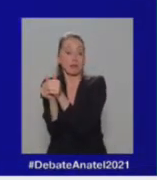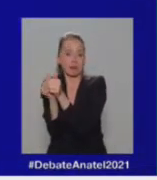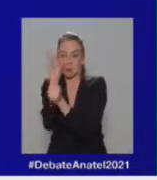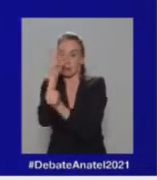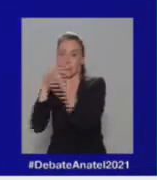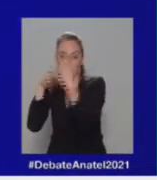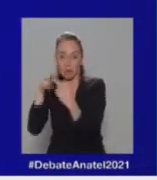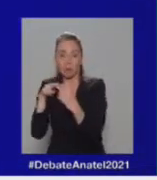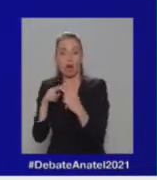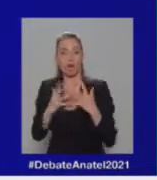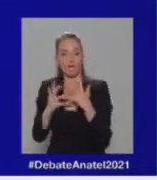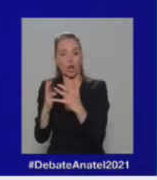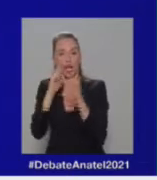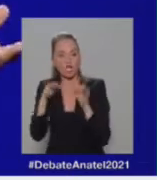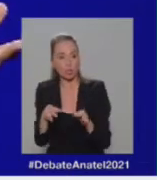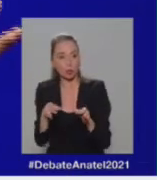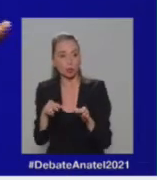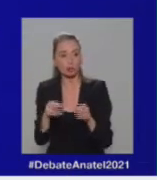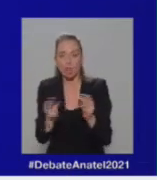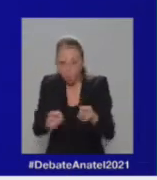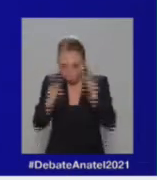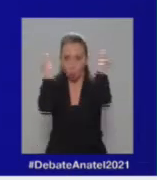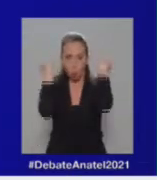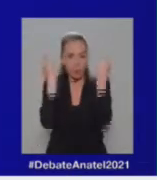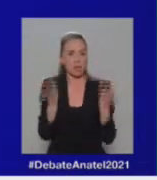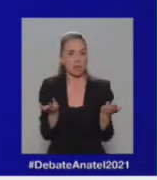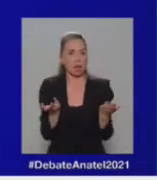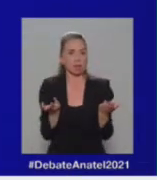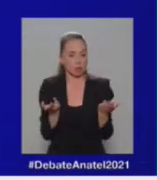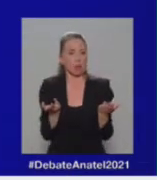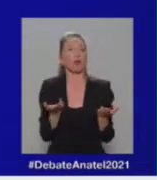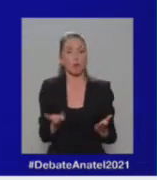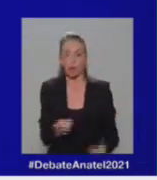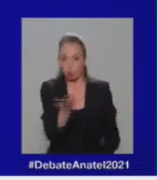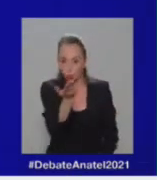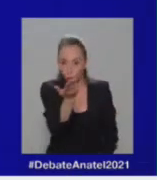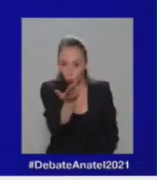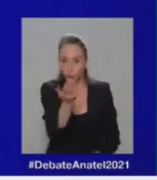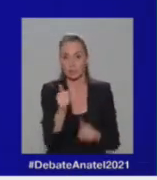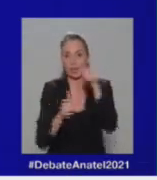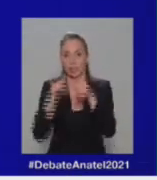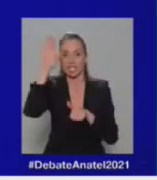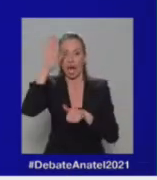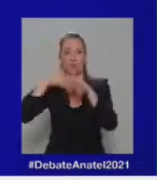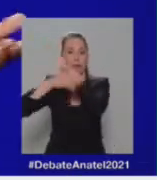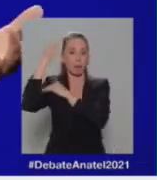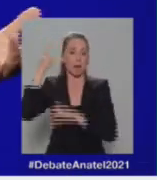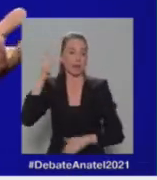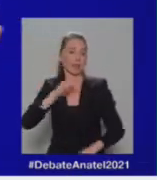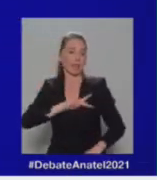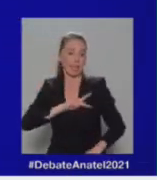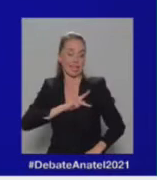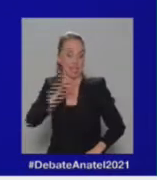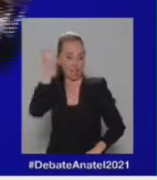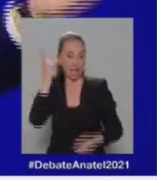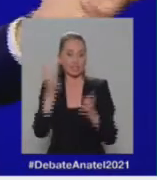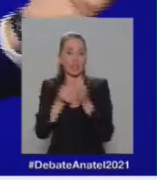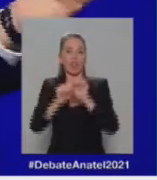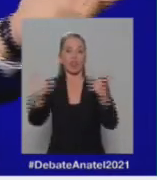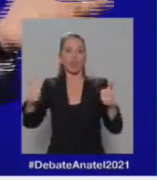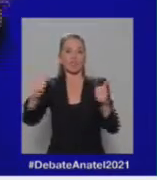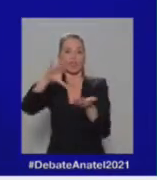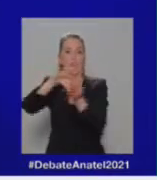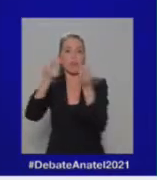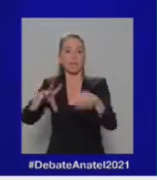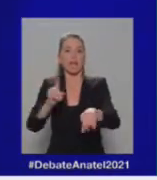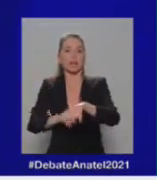de las propuestas. ¿Cree usted que hubo un ganador visible? ¿Todos ganaron? ¿Ninguno ganó? ¿Todos son unos grandes perdedores? ¿Usted quedó más